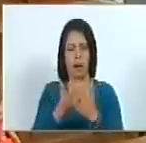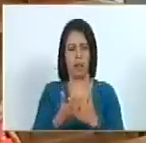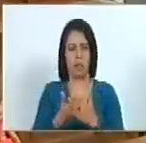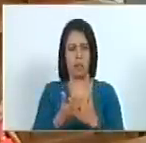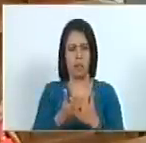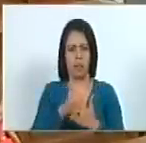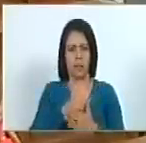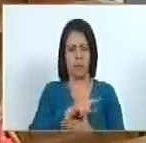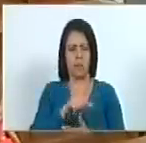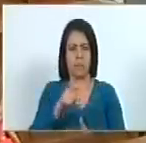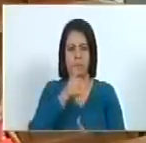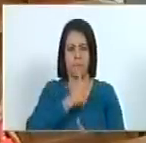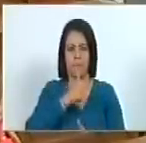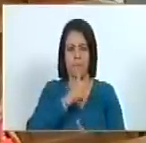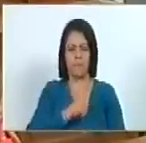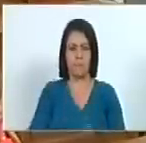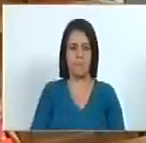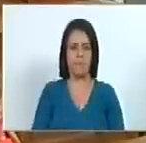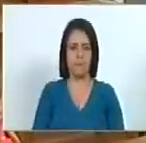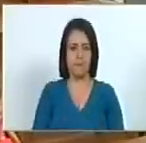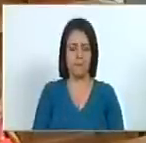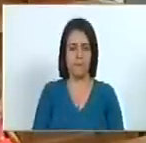querido camarada.